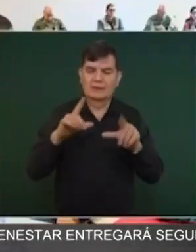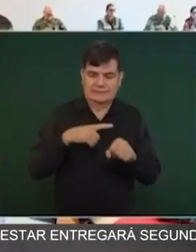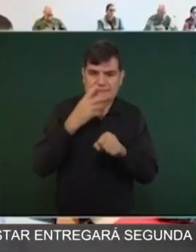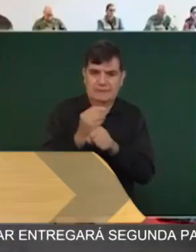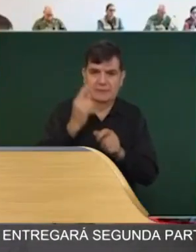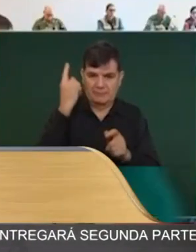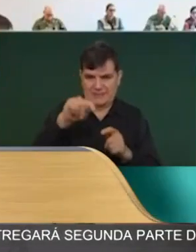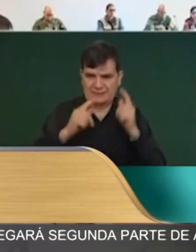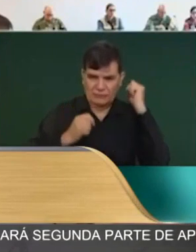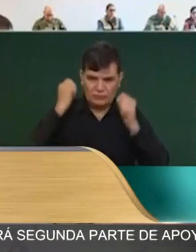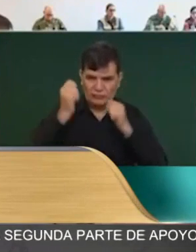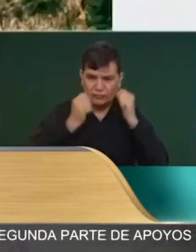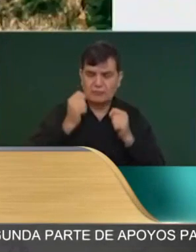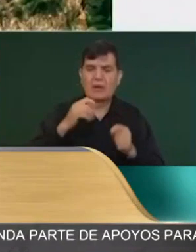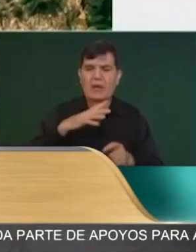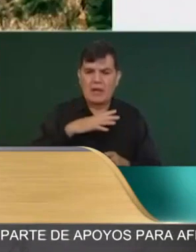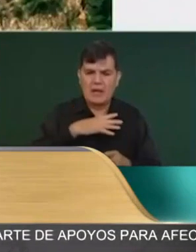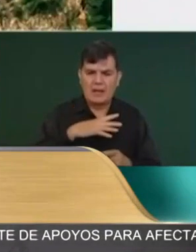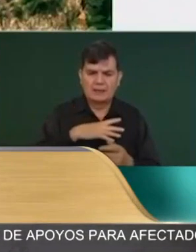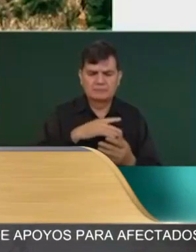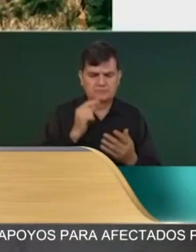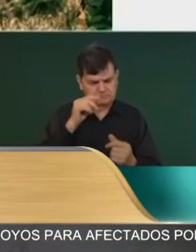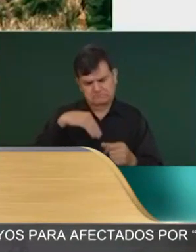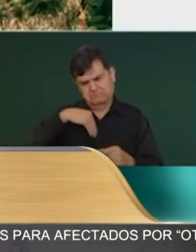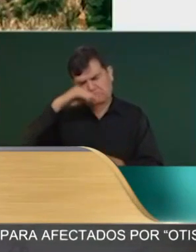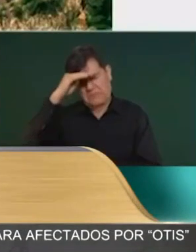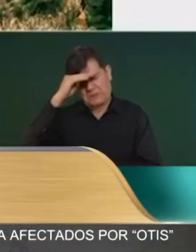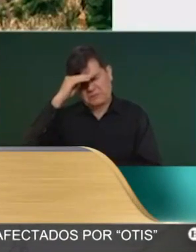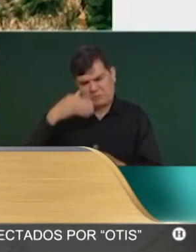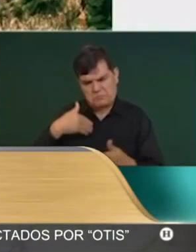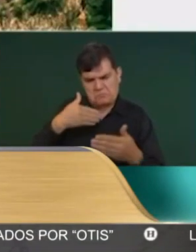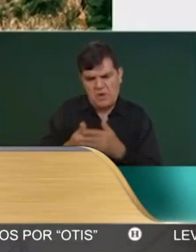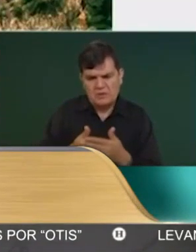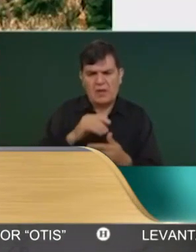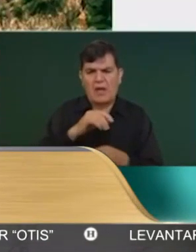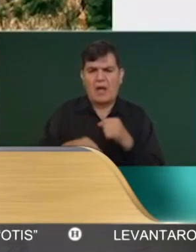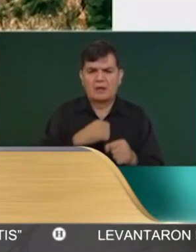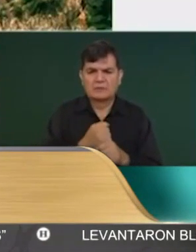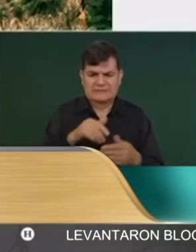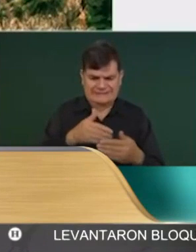reactivación turística, pues bueno, tenemos ya una proyección para cerrar el año con un total de